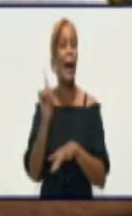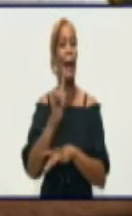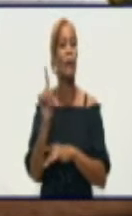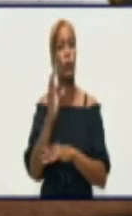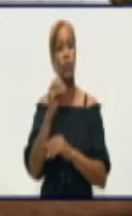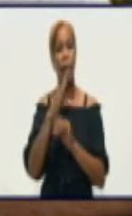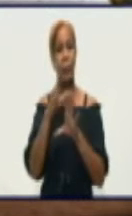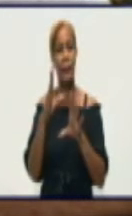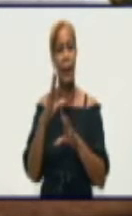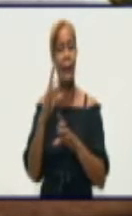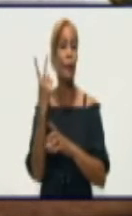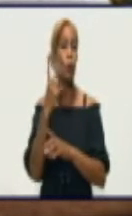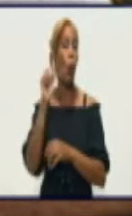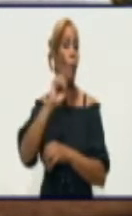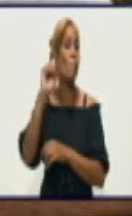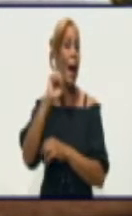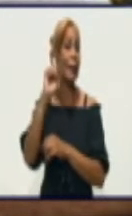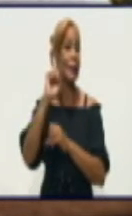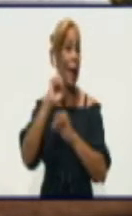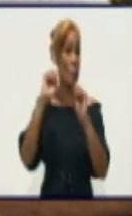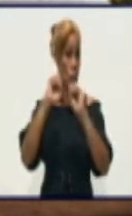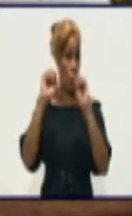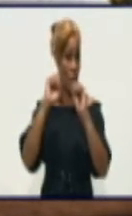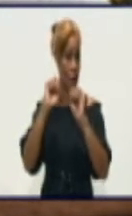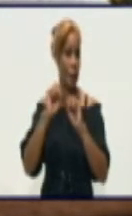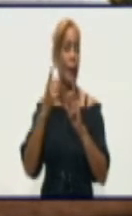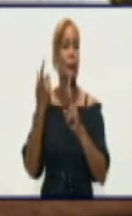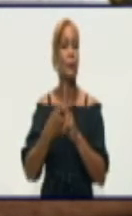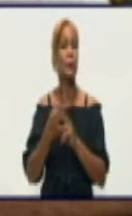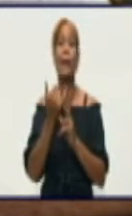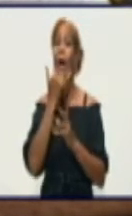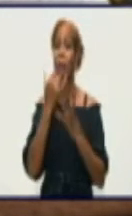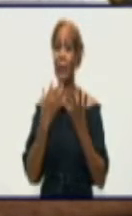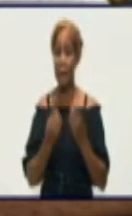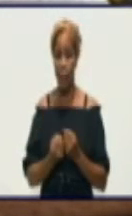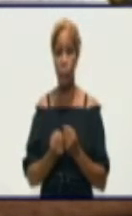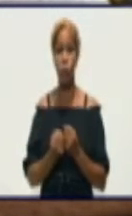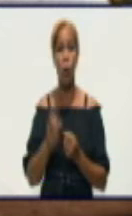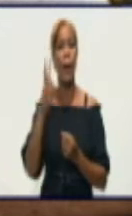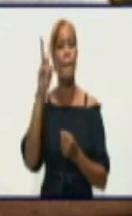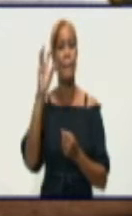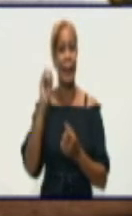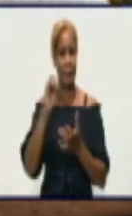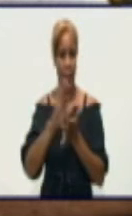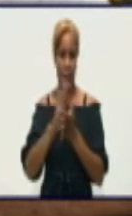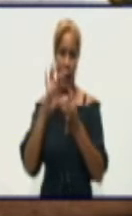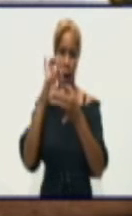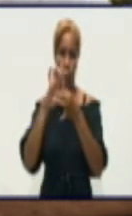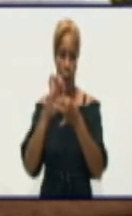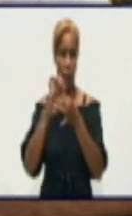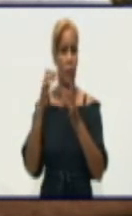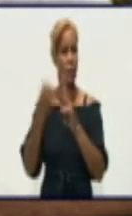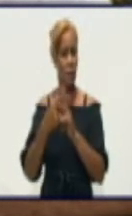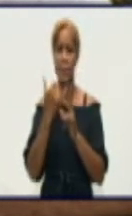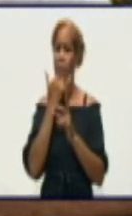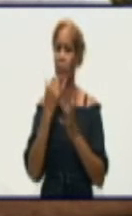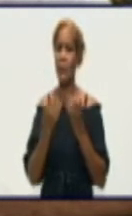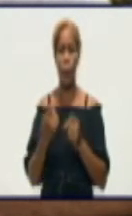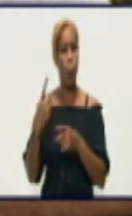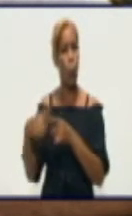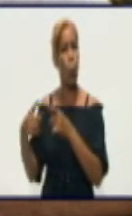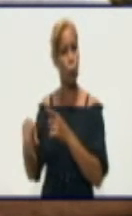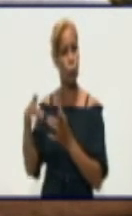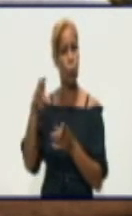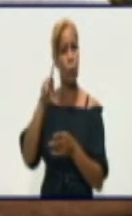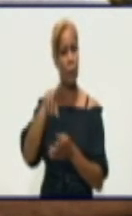y hubo que afectar 20 me agua de urgencia y se afectaron a parte de los dos circuitos eso que